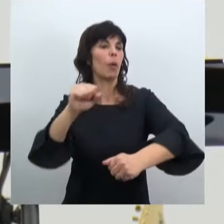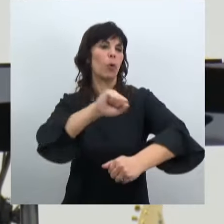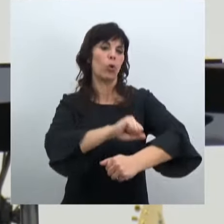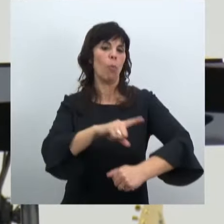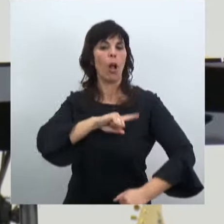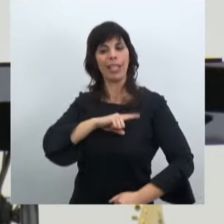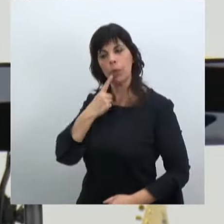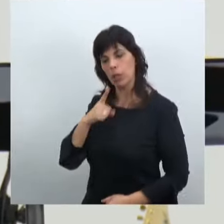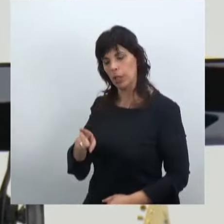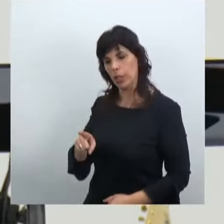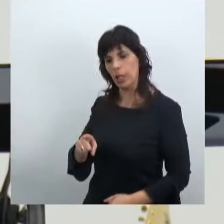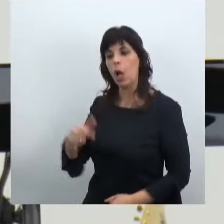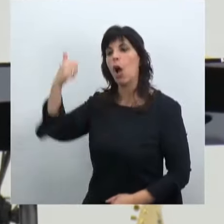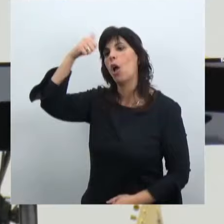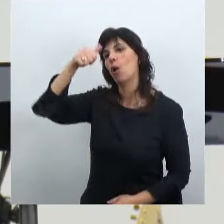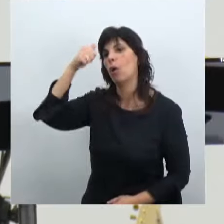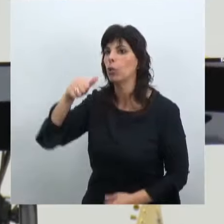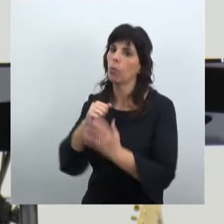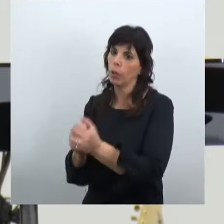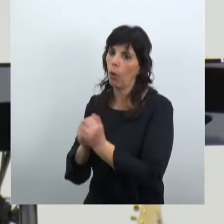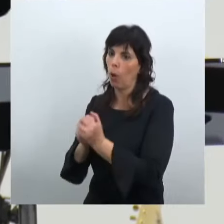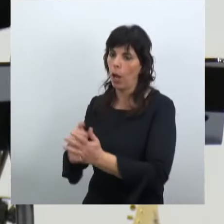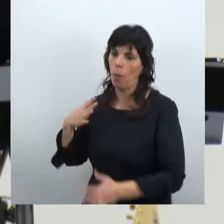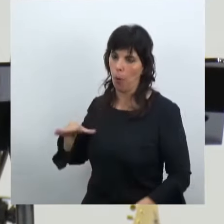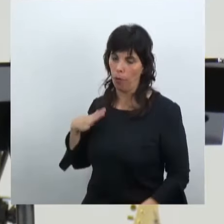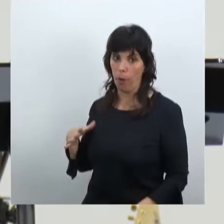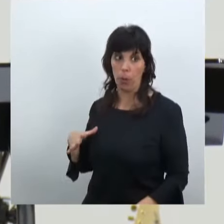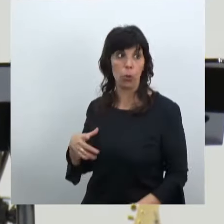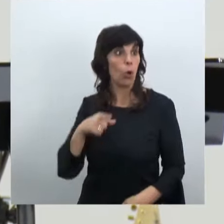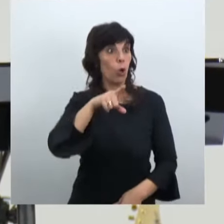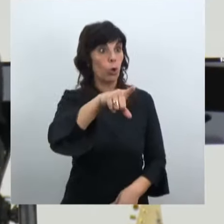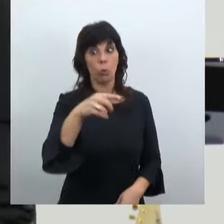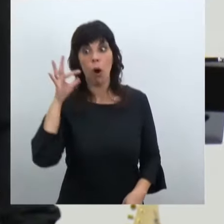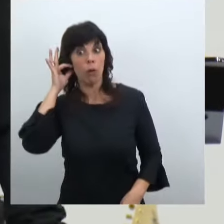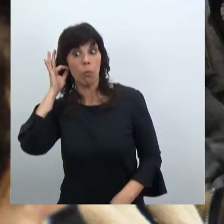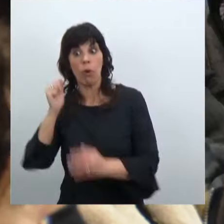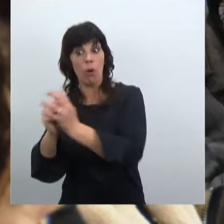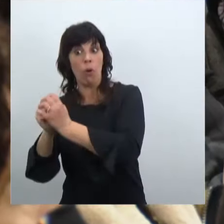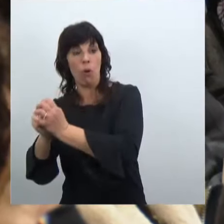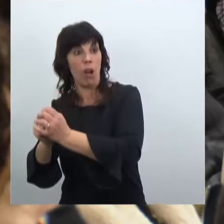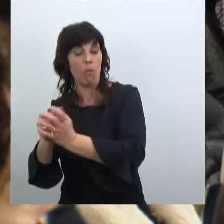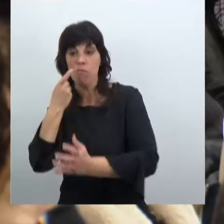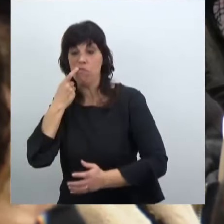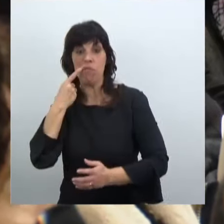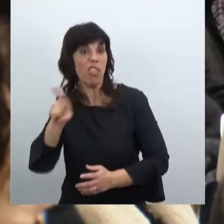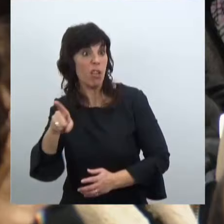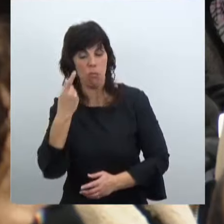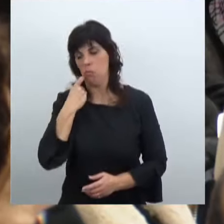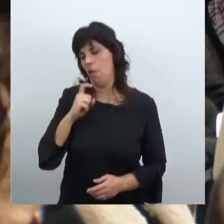Timoteo, yo quiero que los hombres oren. A la mujer tú no le tienes que decir que ore.